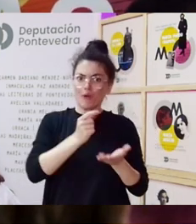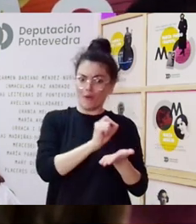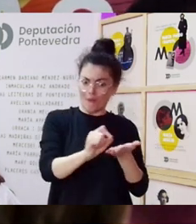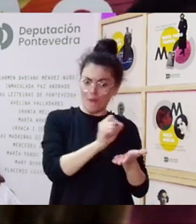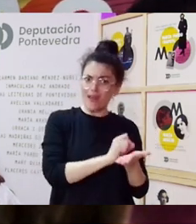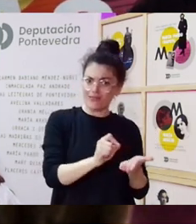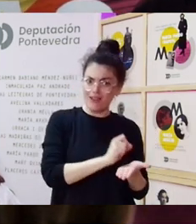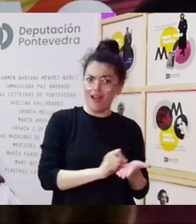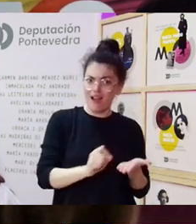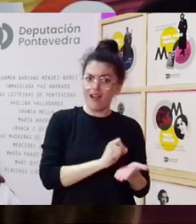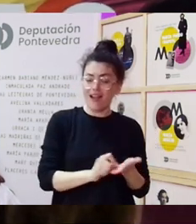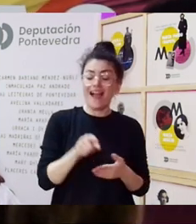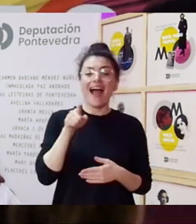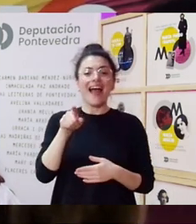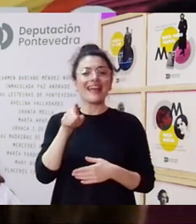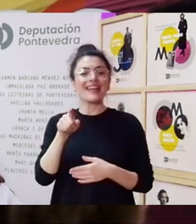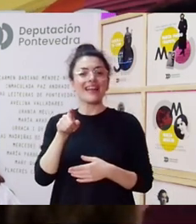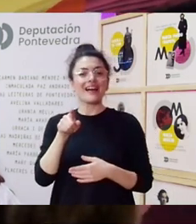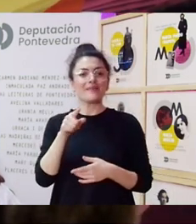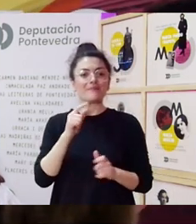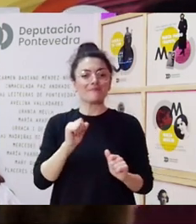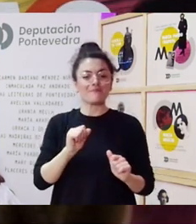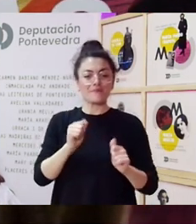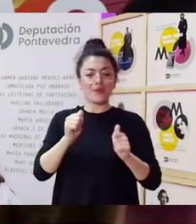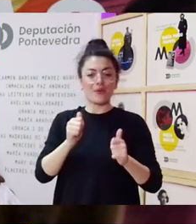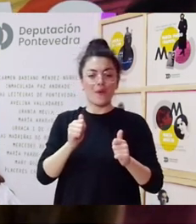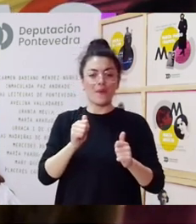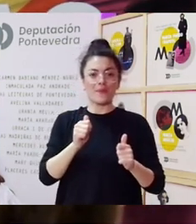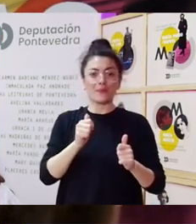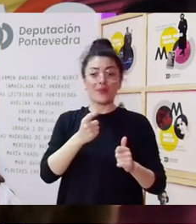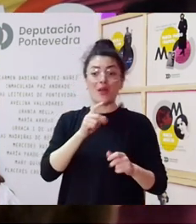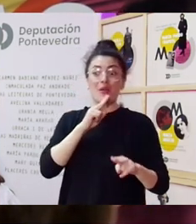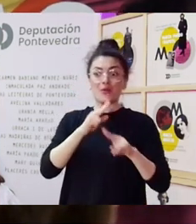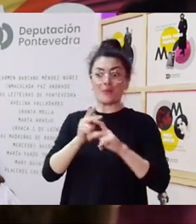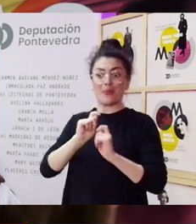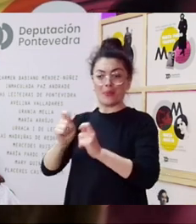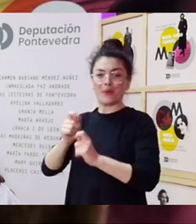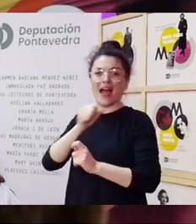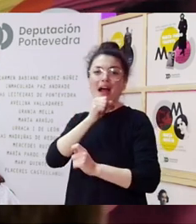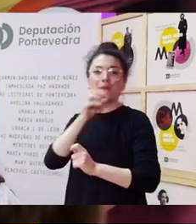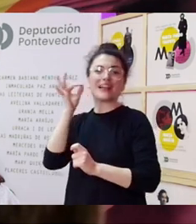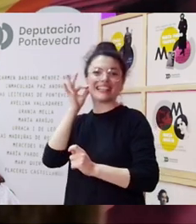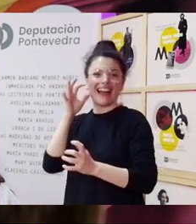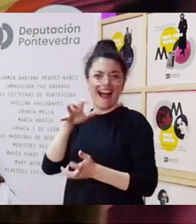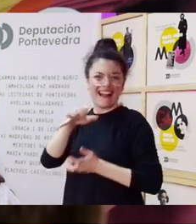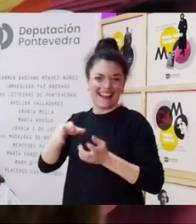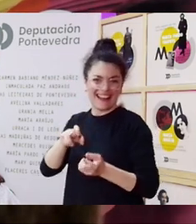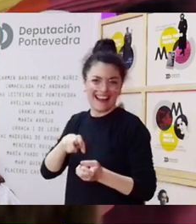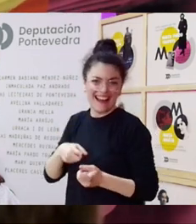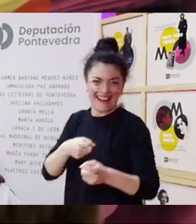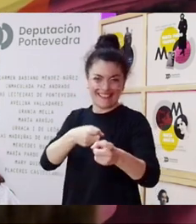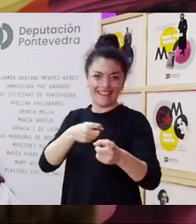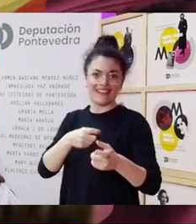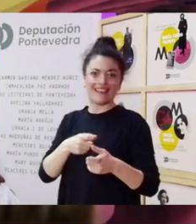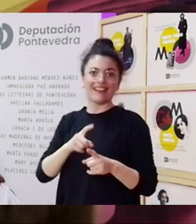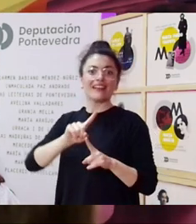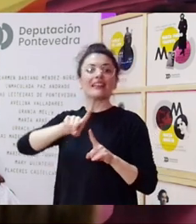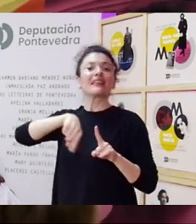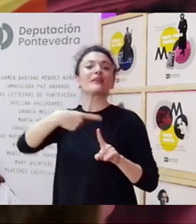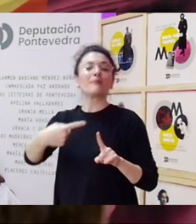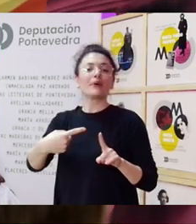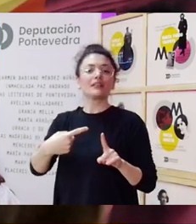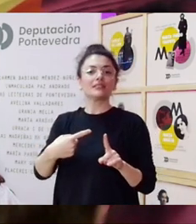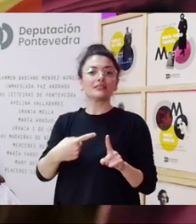letra. Ela empezoulle chamando la abuelita guerrillera, despois pasou a ser relato